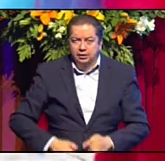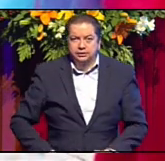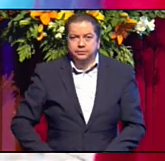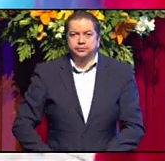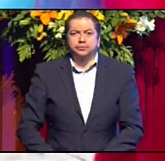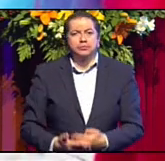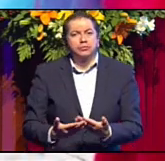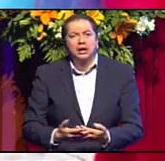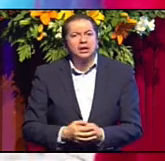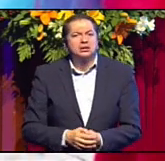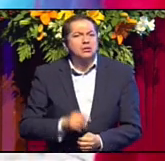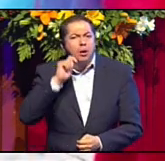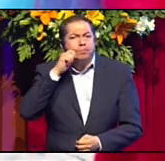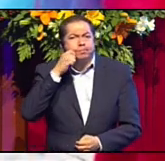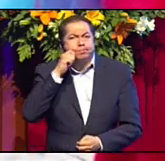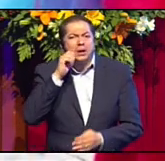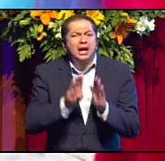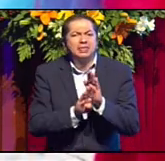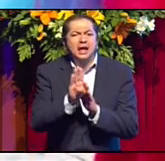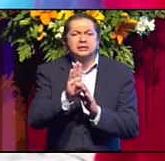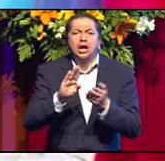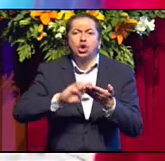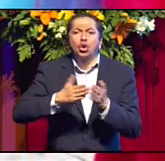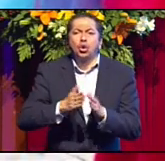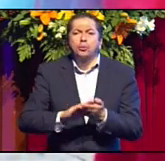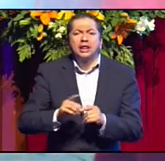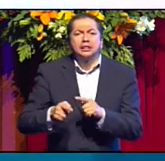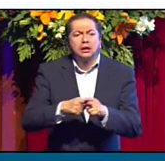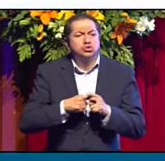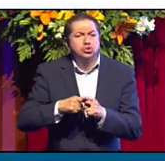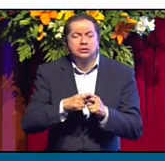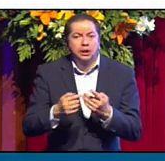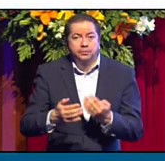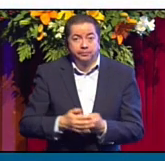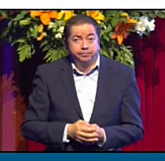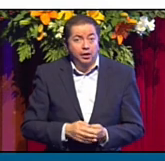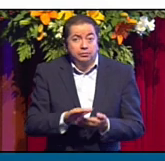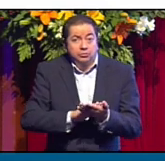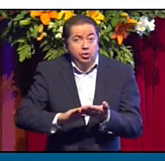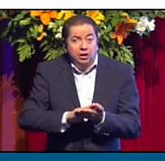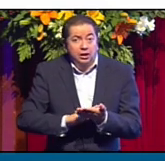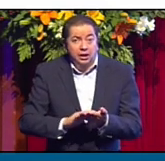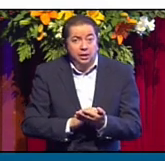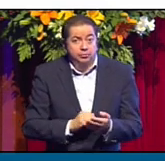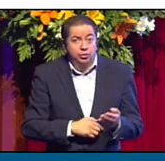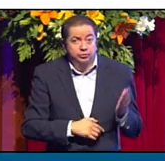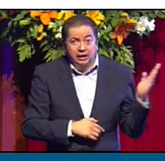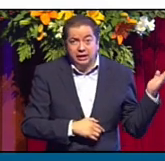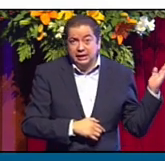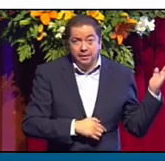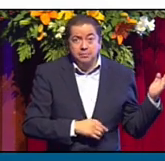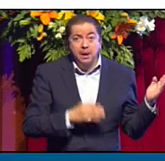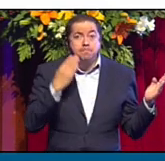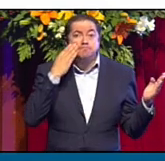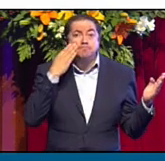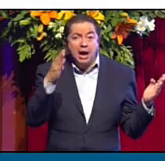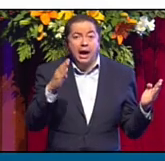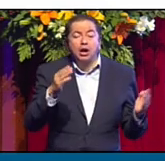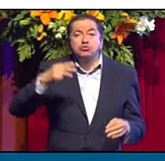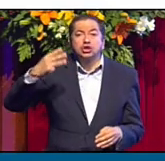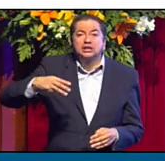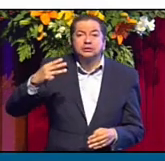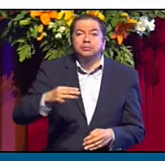¿Qué es lo que es el desarrollo comunitario y social? Por ejemplo, en la beca municipal, donde entregamos más de